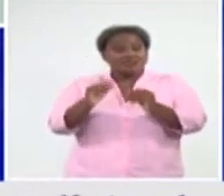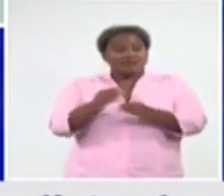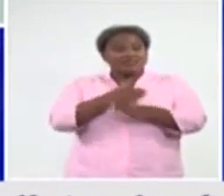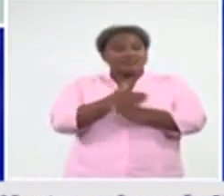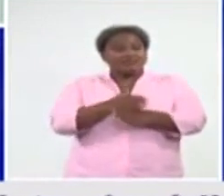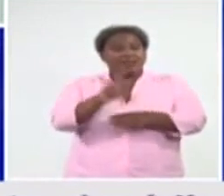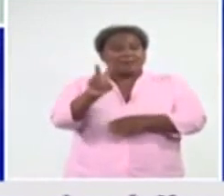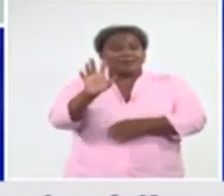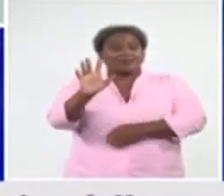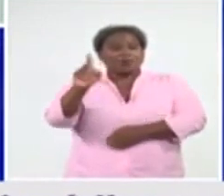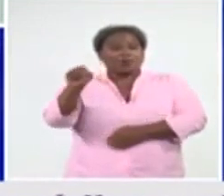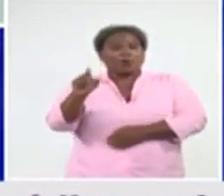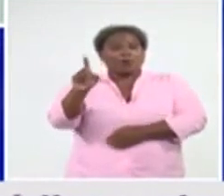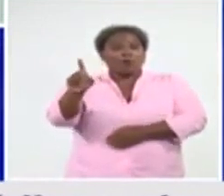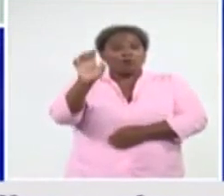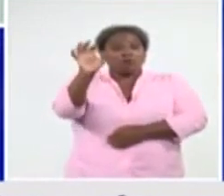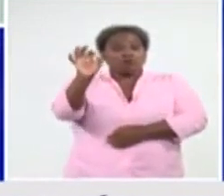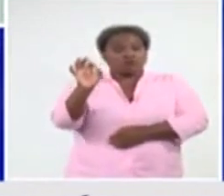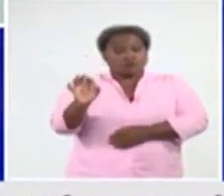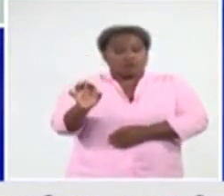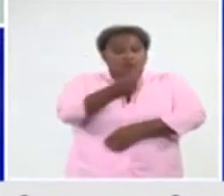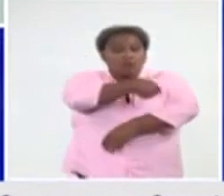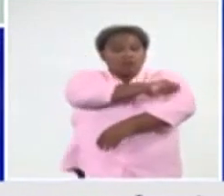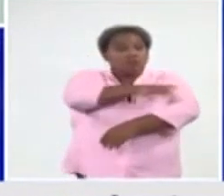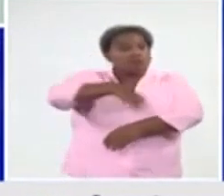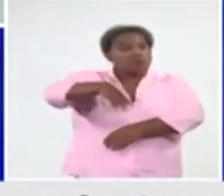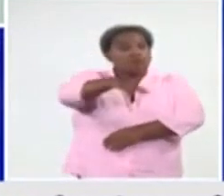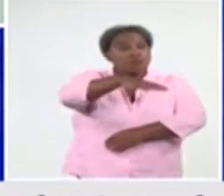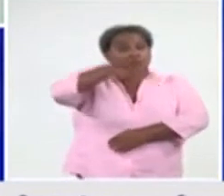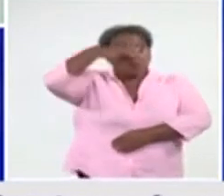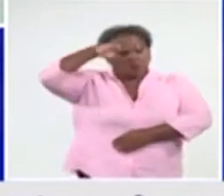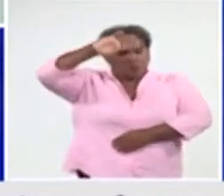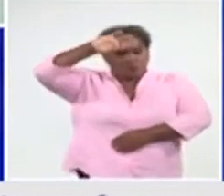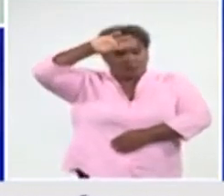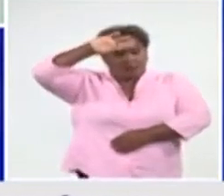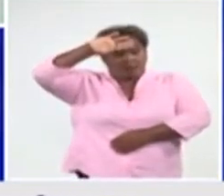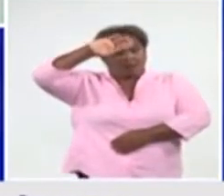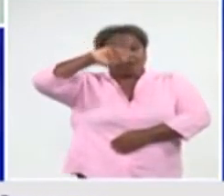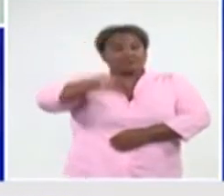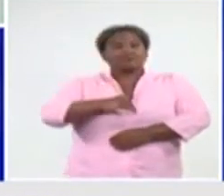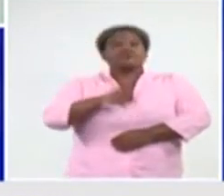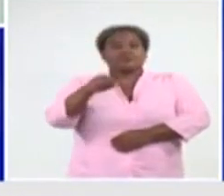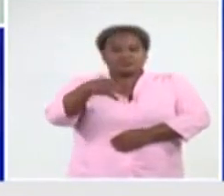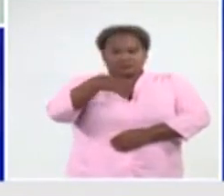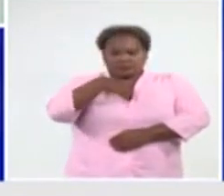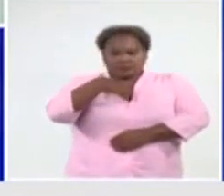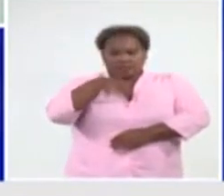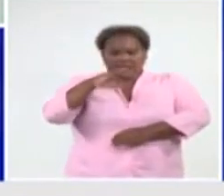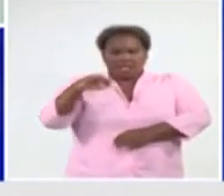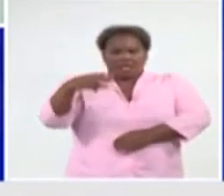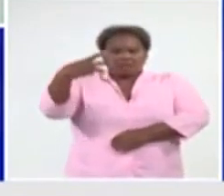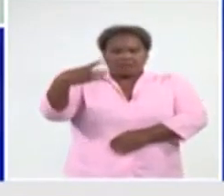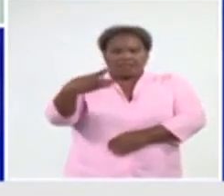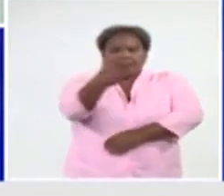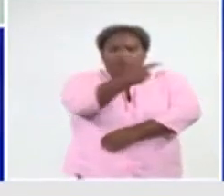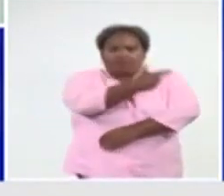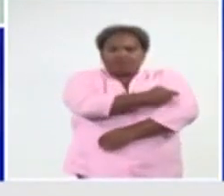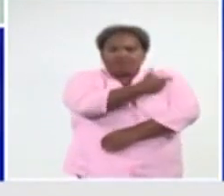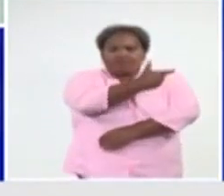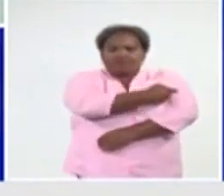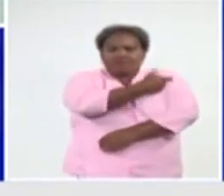25,1% de la población cubana han recibido las 3 dosis de los candidatos